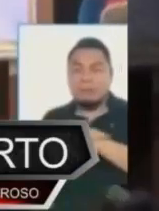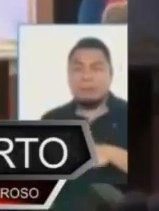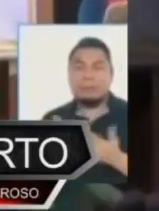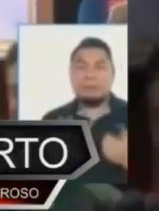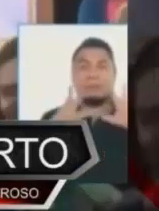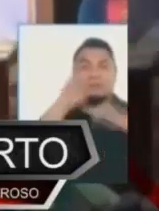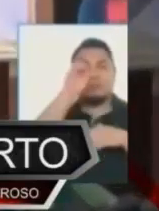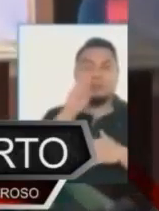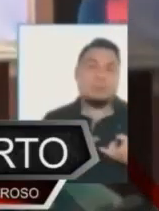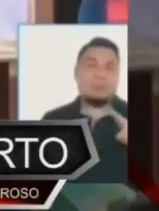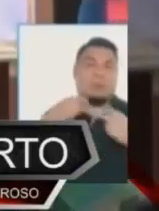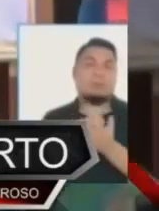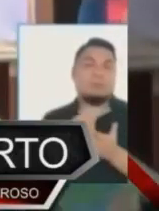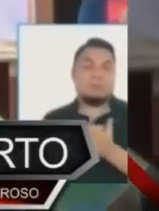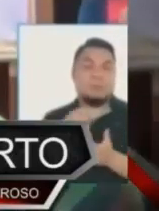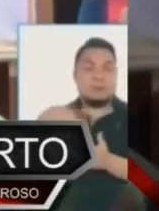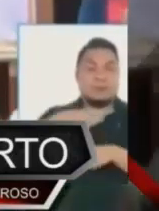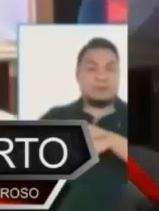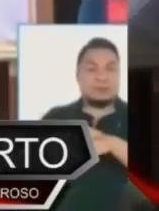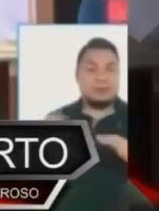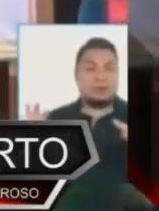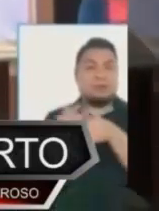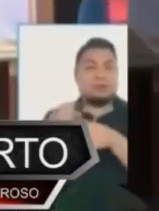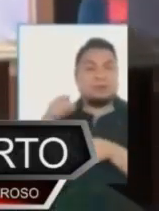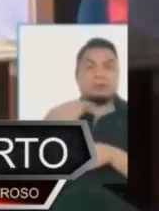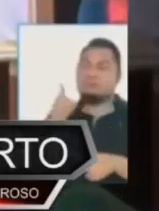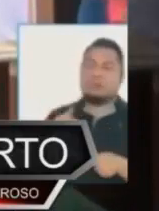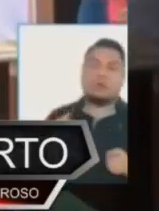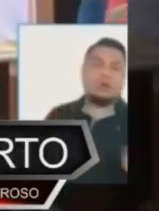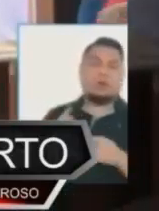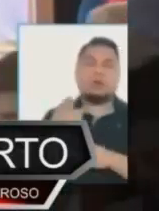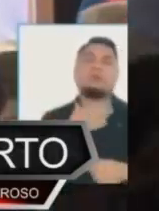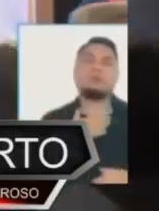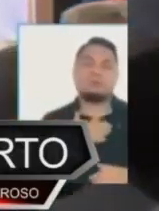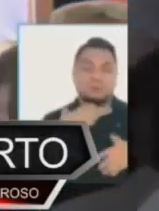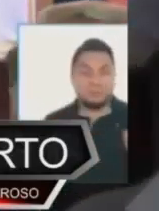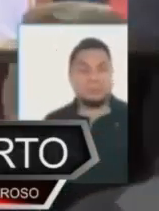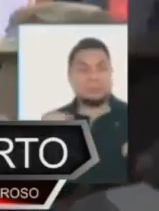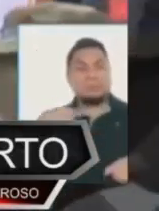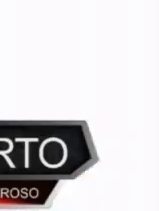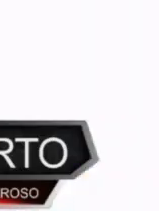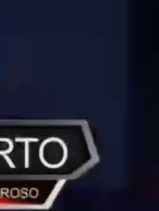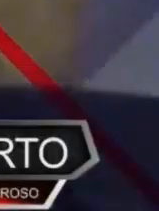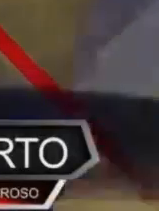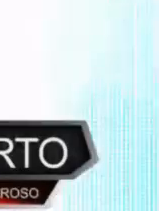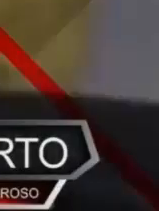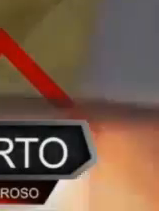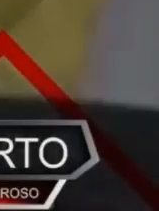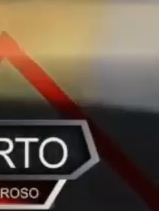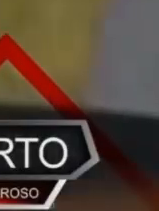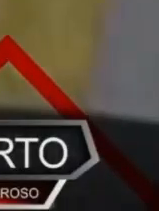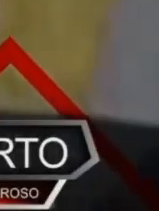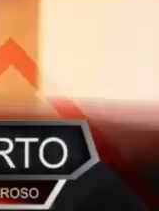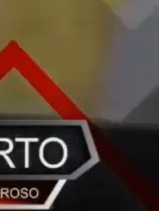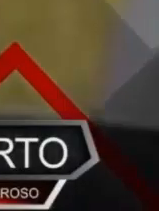lleven 8% más del presupuesto base de todos los proyectos que hacía el Ministerio de Transportes. Soy yo cuando fui ministro de Transportes. El